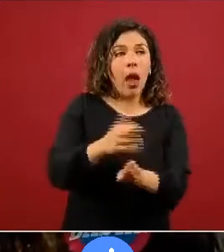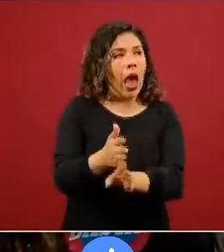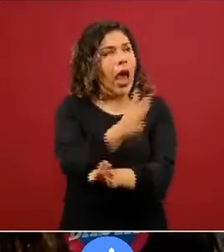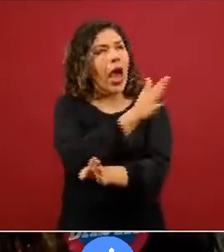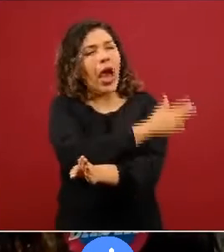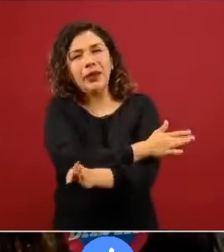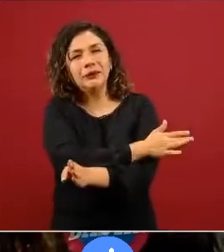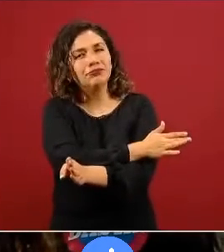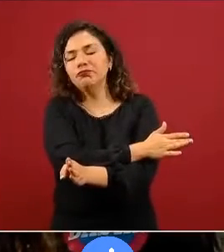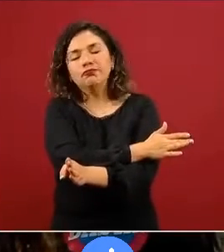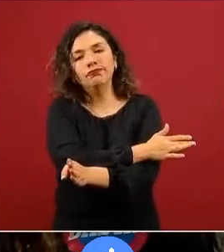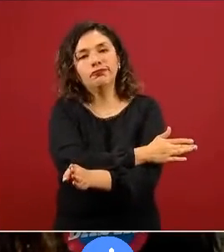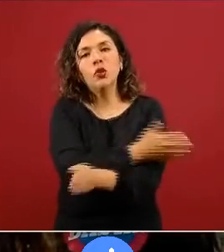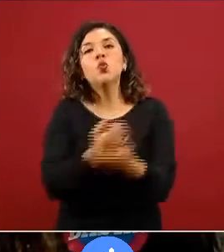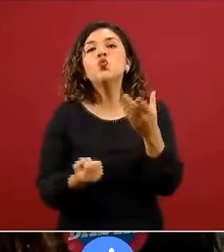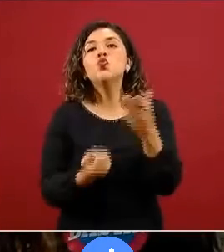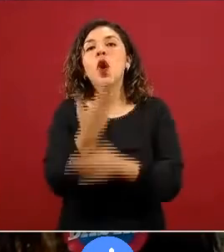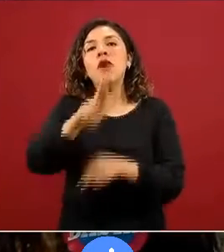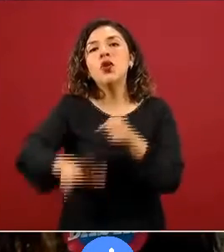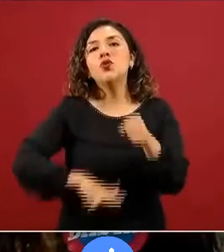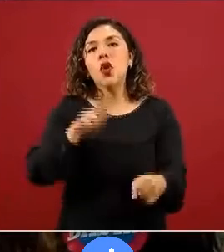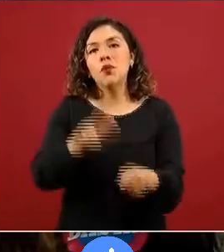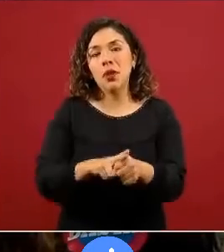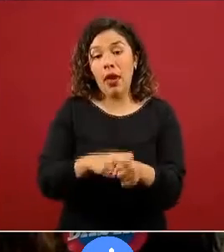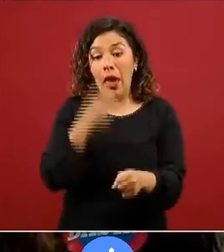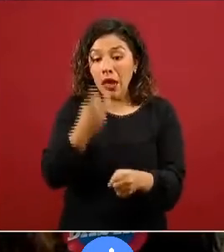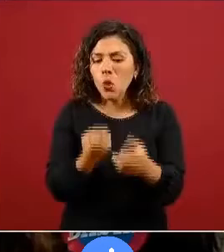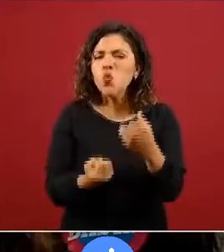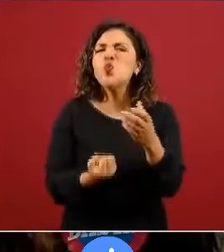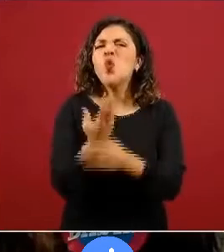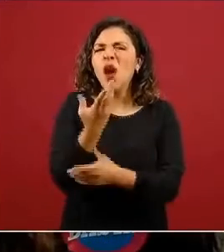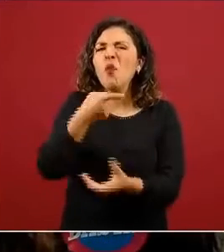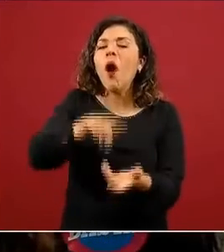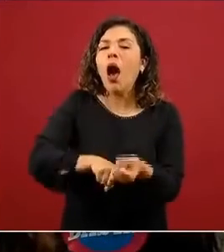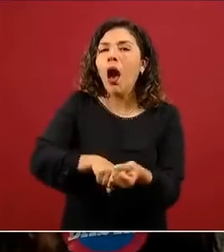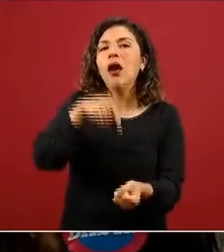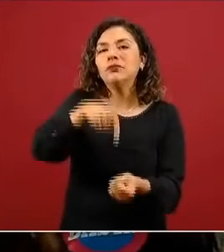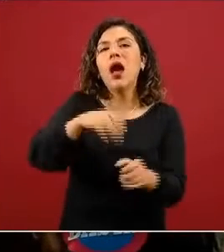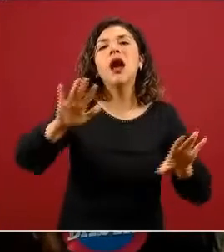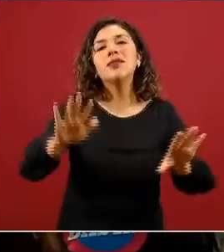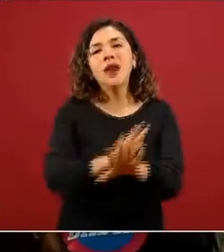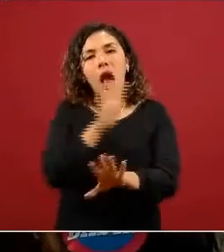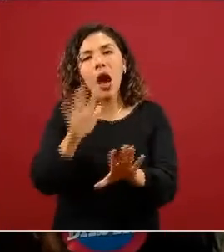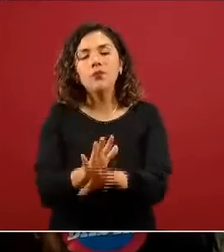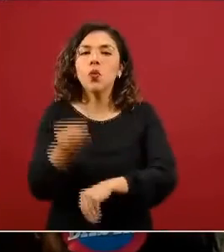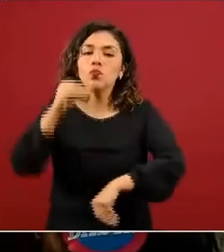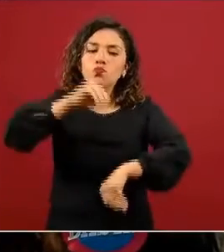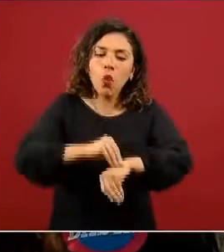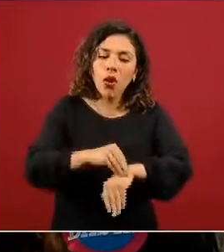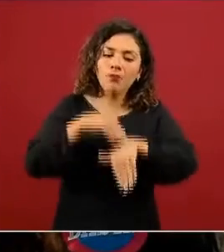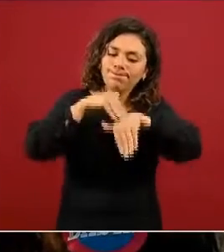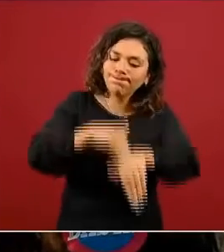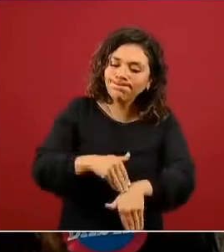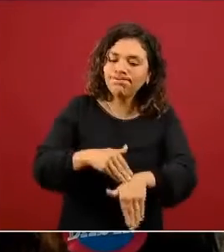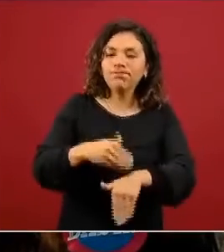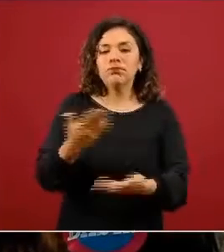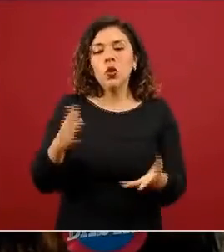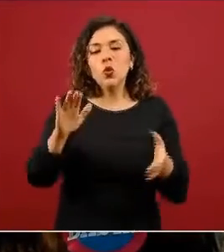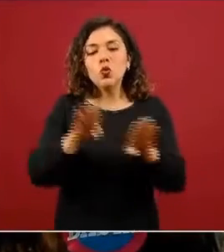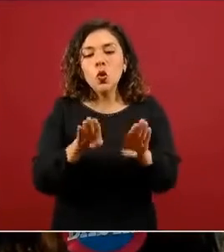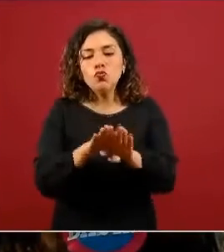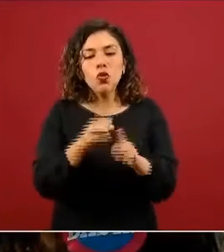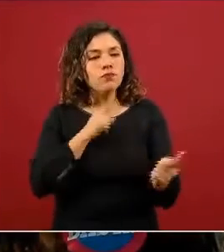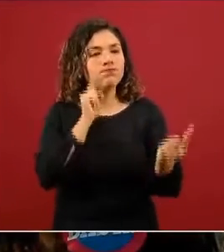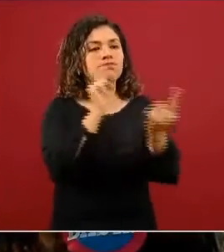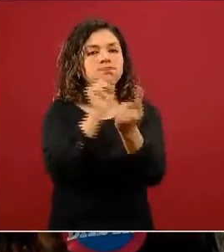los días antes de la epidemia, es nueva. Y en esa novedad implica cambios de conducta, cambios de la manera